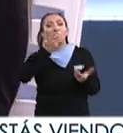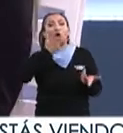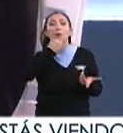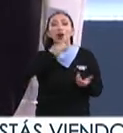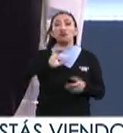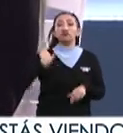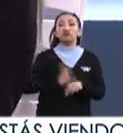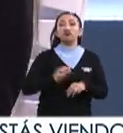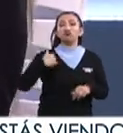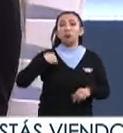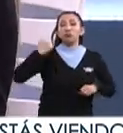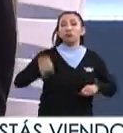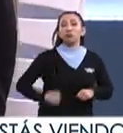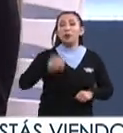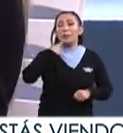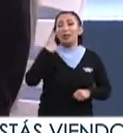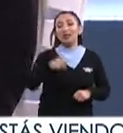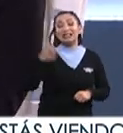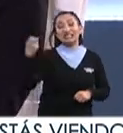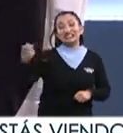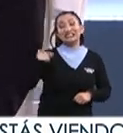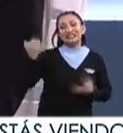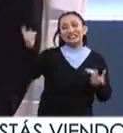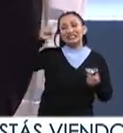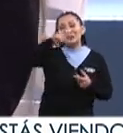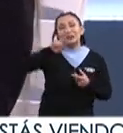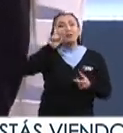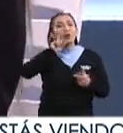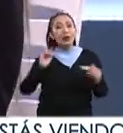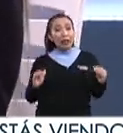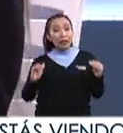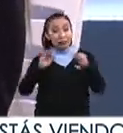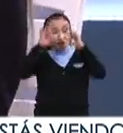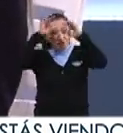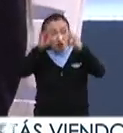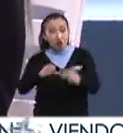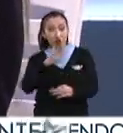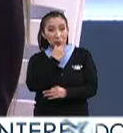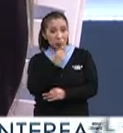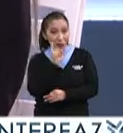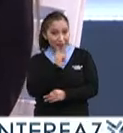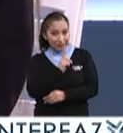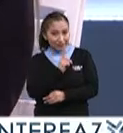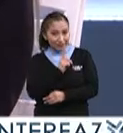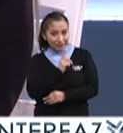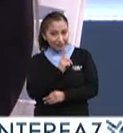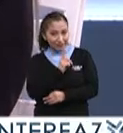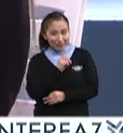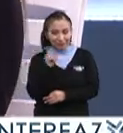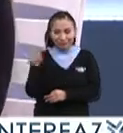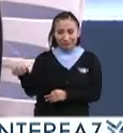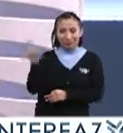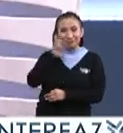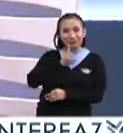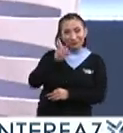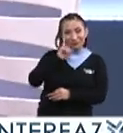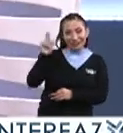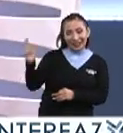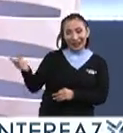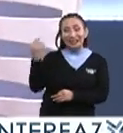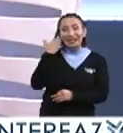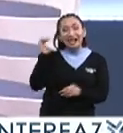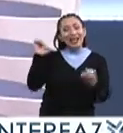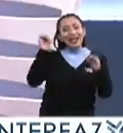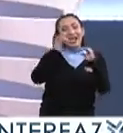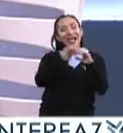patriarcal, que en realidad dificultan la igualdad real de hombres y mujeres. Cuando ellas tienen